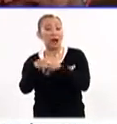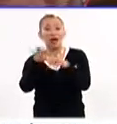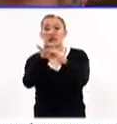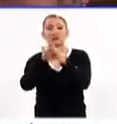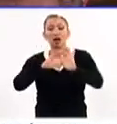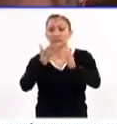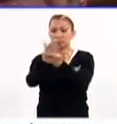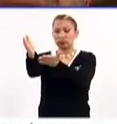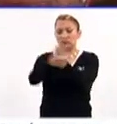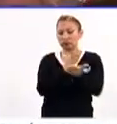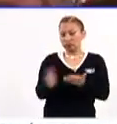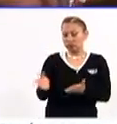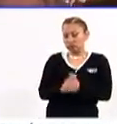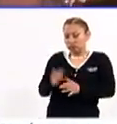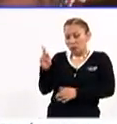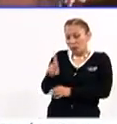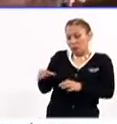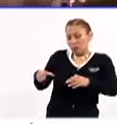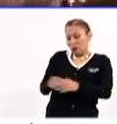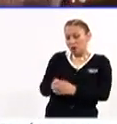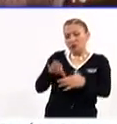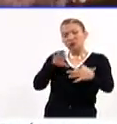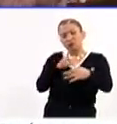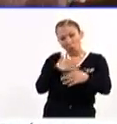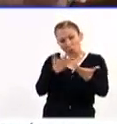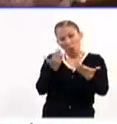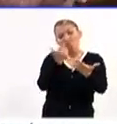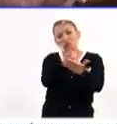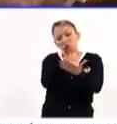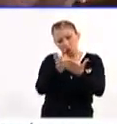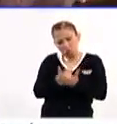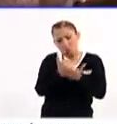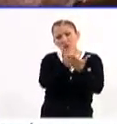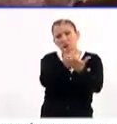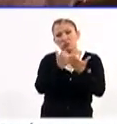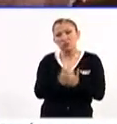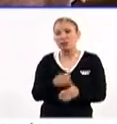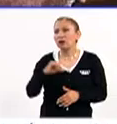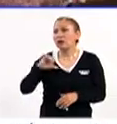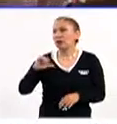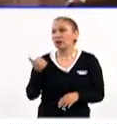entre sí, sino que habían pueblos que eran aliados, que se